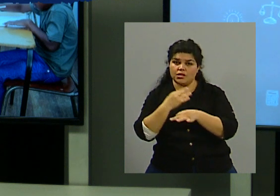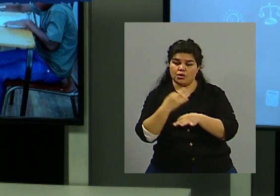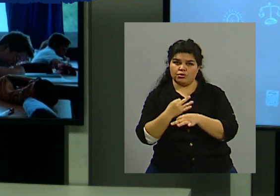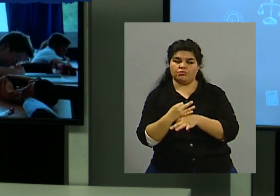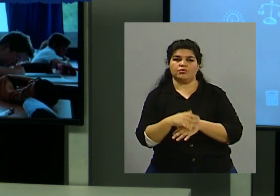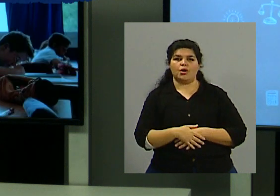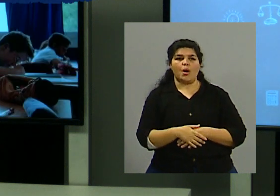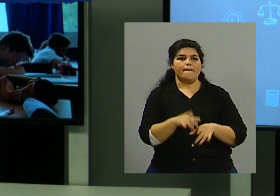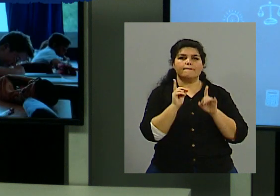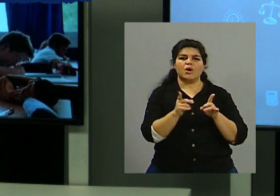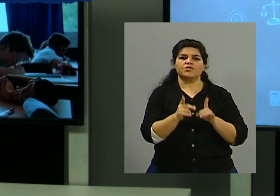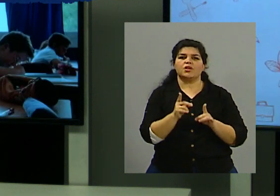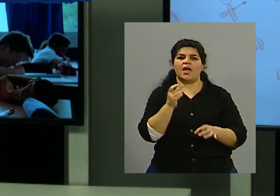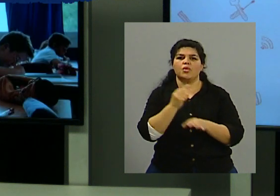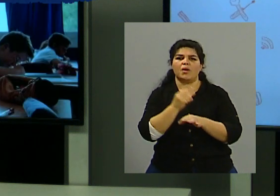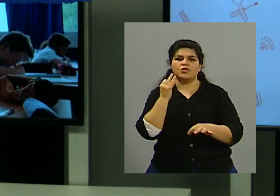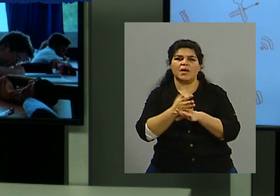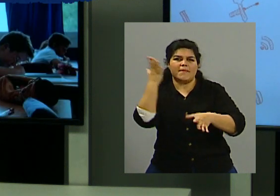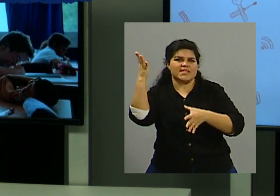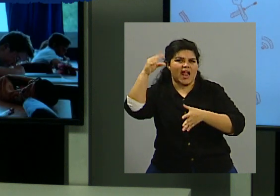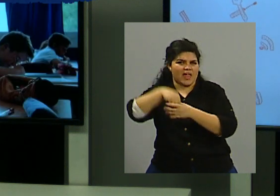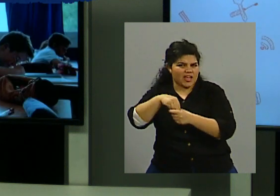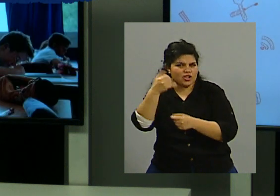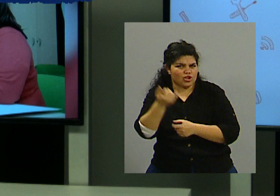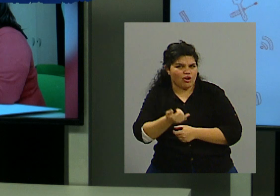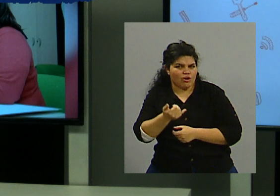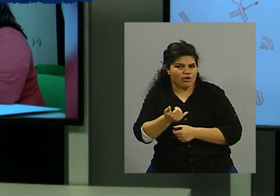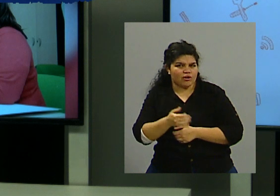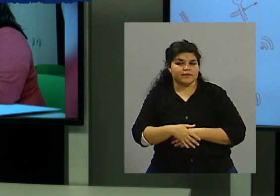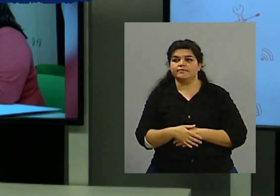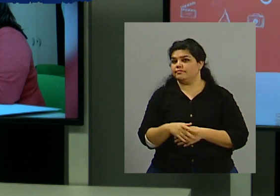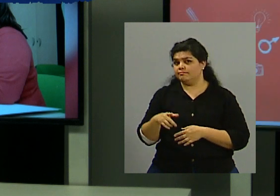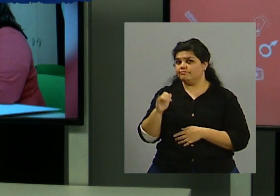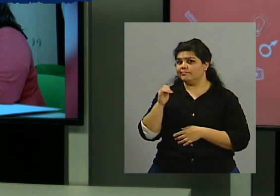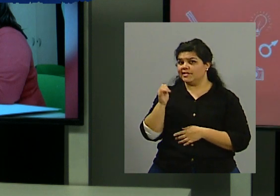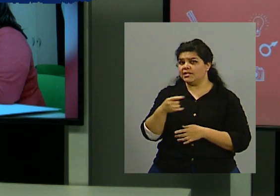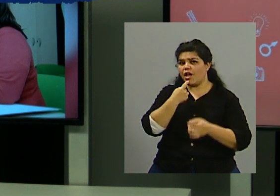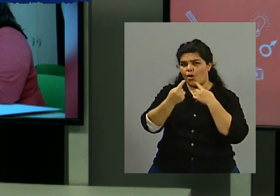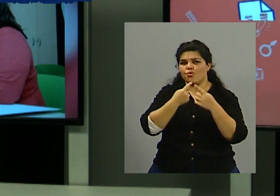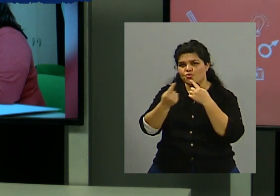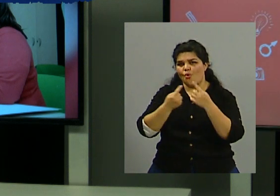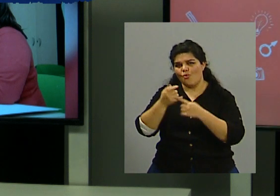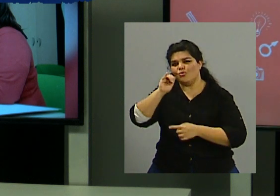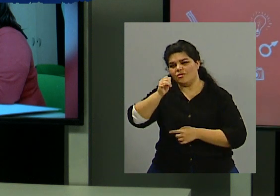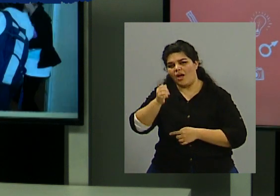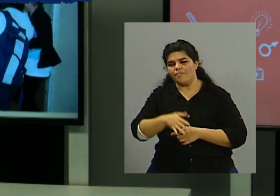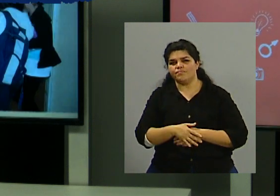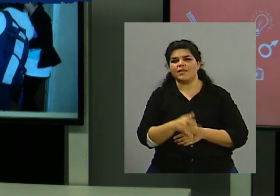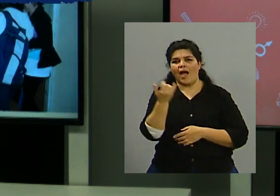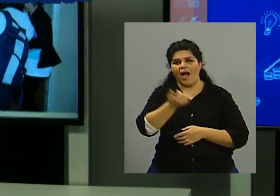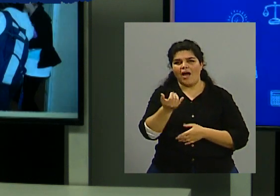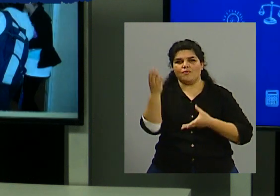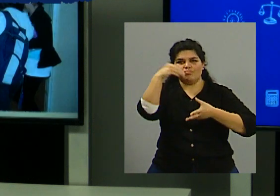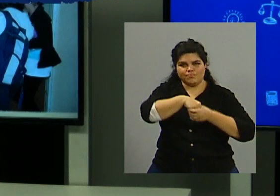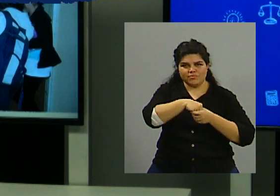docentes de educación especial tomando decisiones. Se consulta, por supuesto, hay docentes de educación especial, pero no está